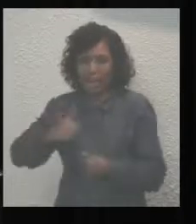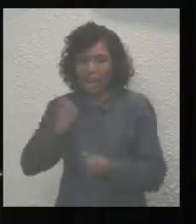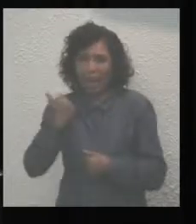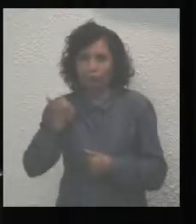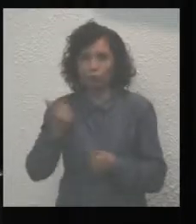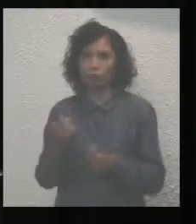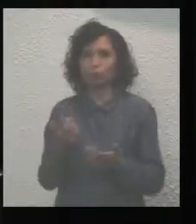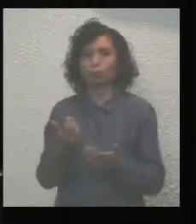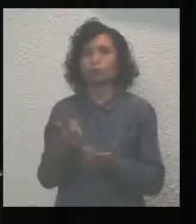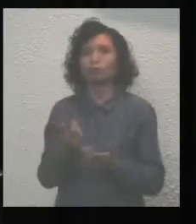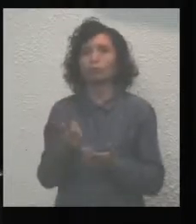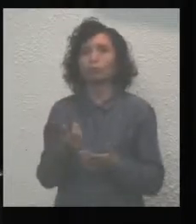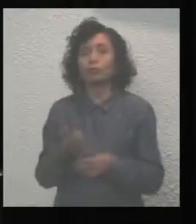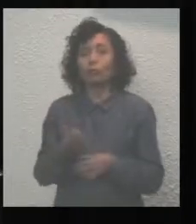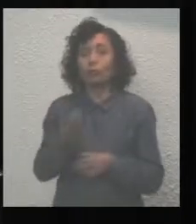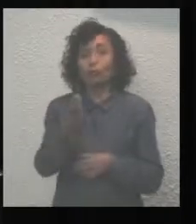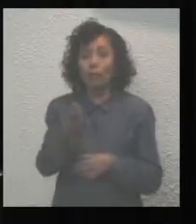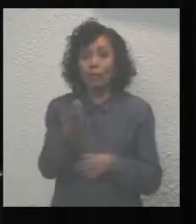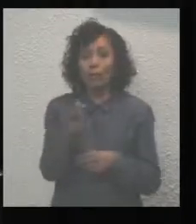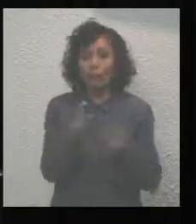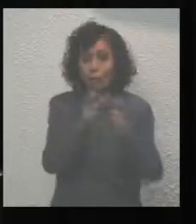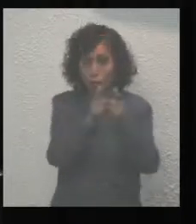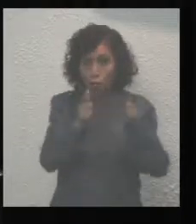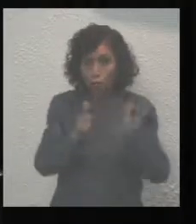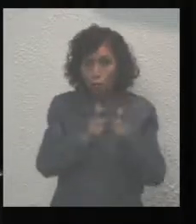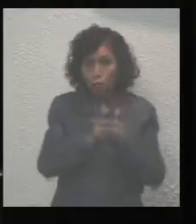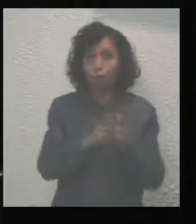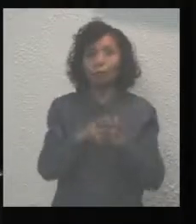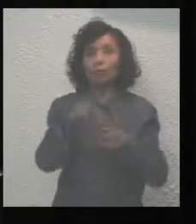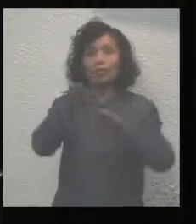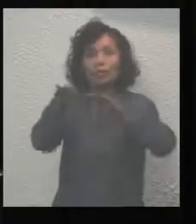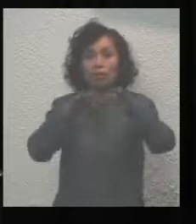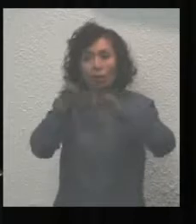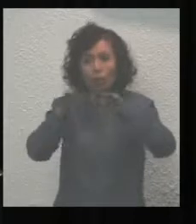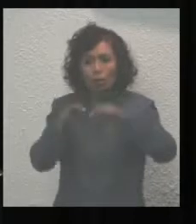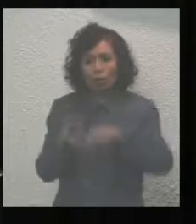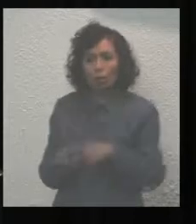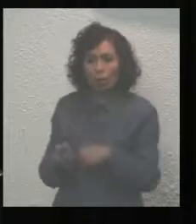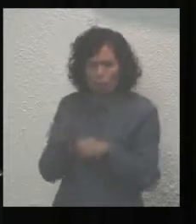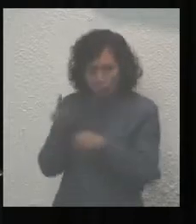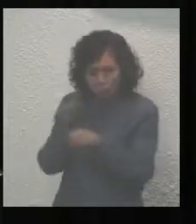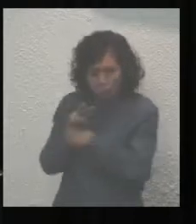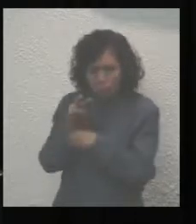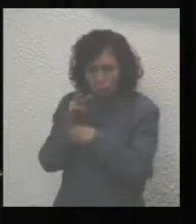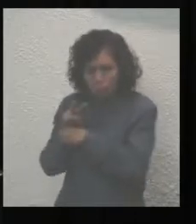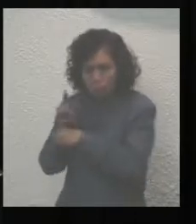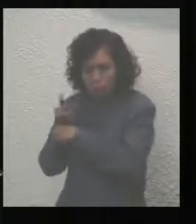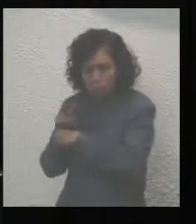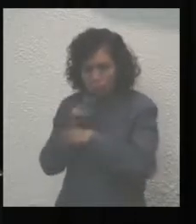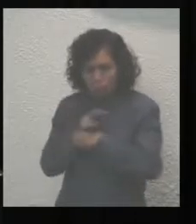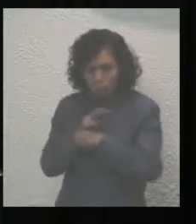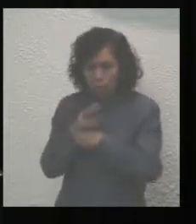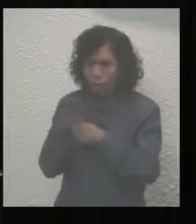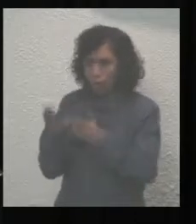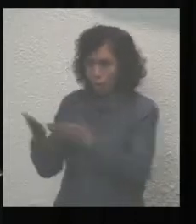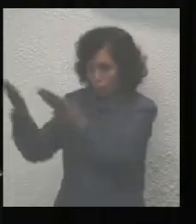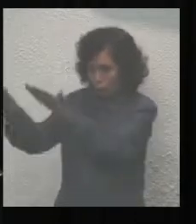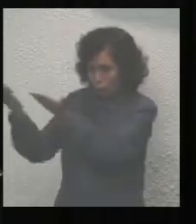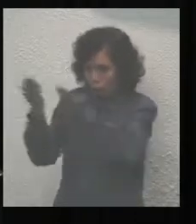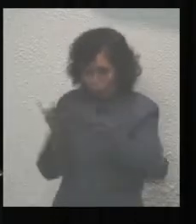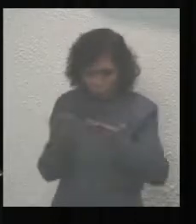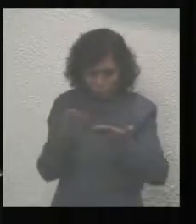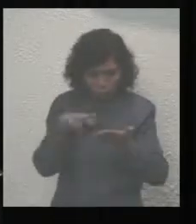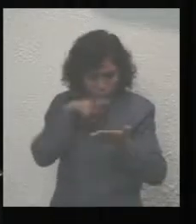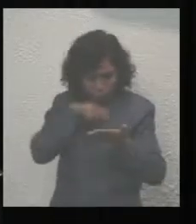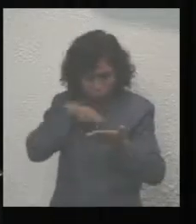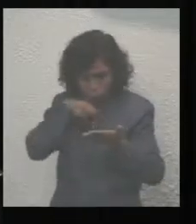neoliberal. Desde el Partido del Trabajo, revisaremos con mucho detenimiento las cifras presentadas, cotejándolas